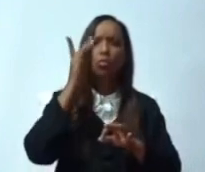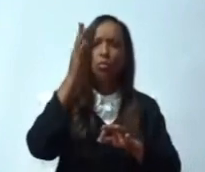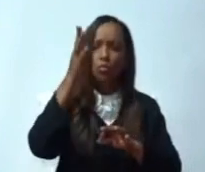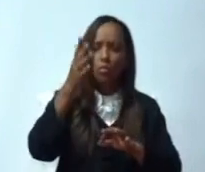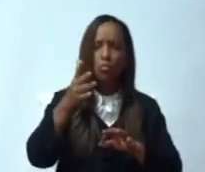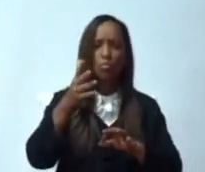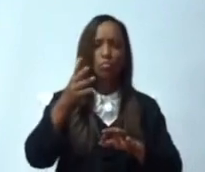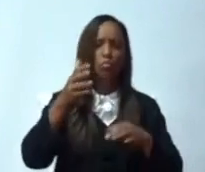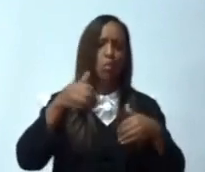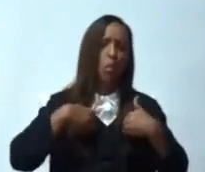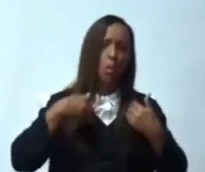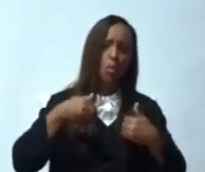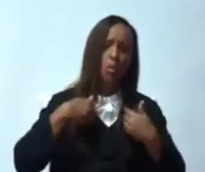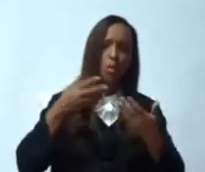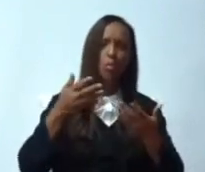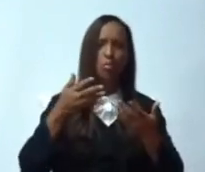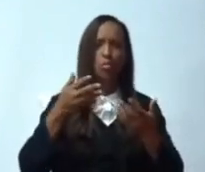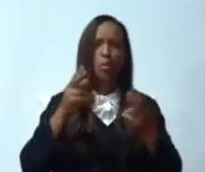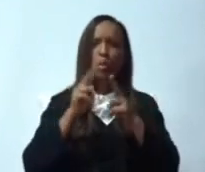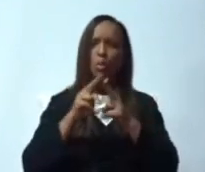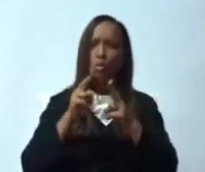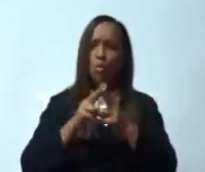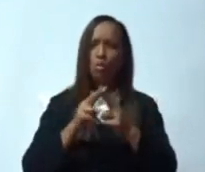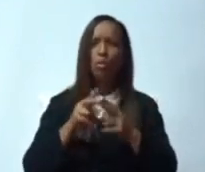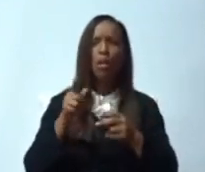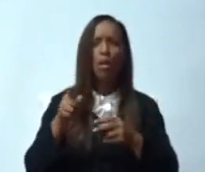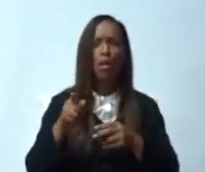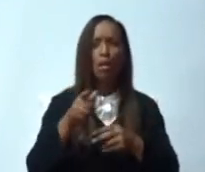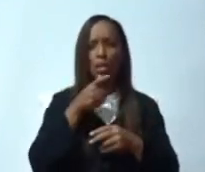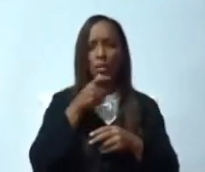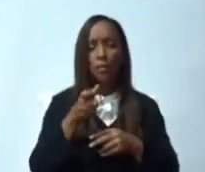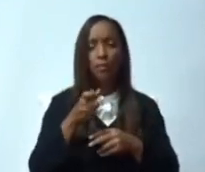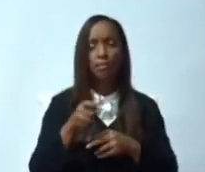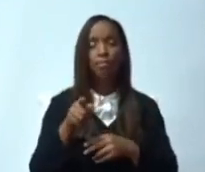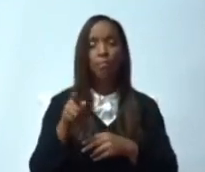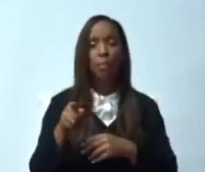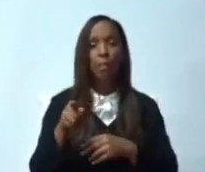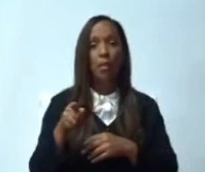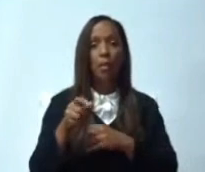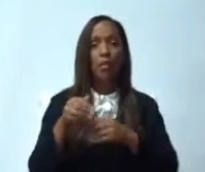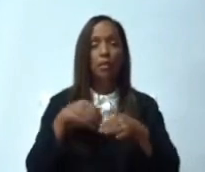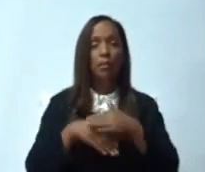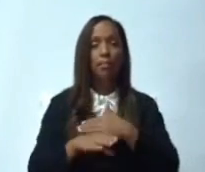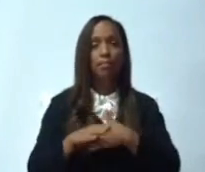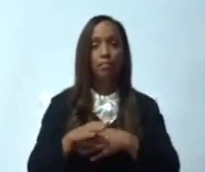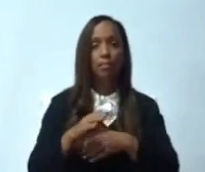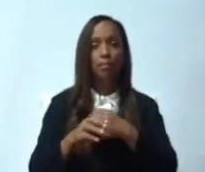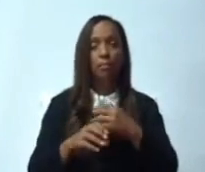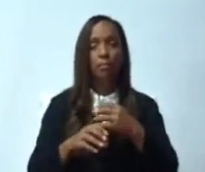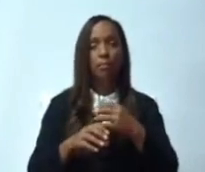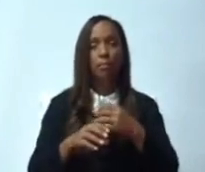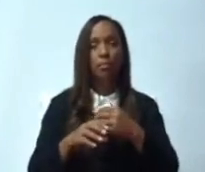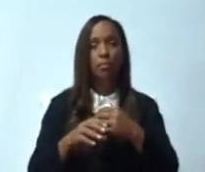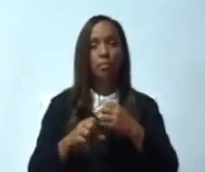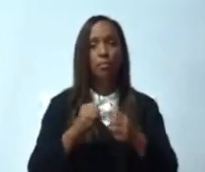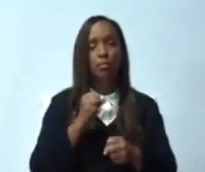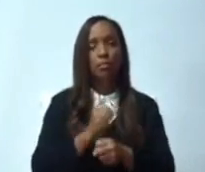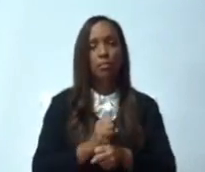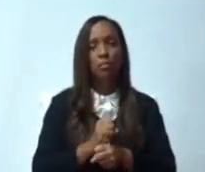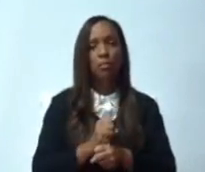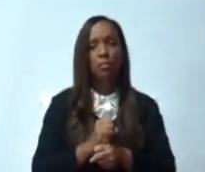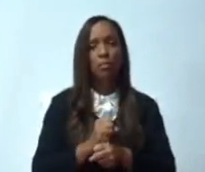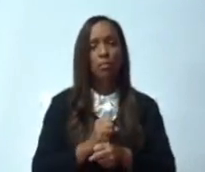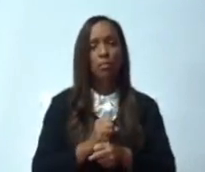Don Sisto Minier, que nació el 28 de marzo de 1920, allá en Villamella, y que fallece